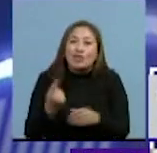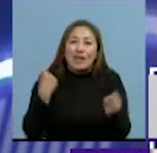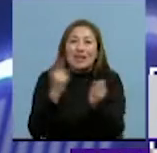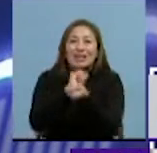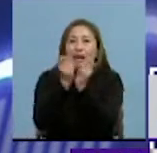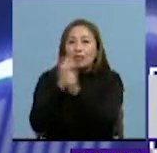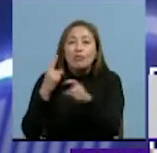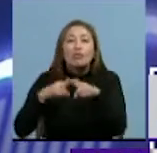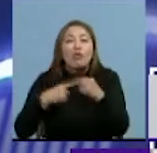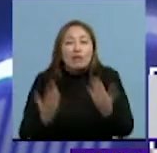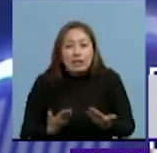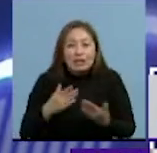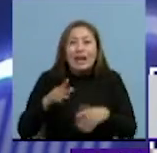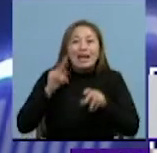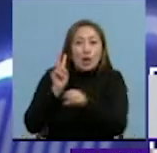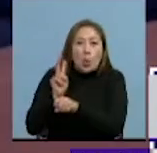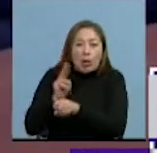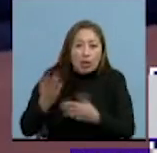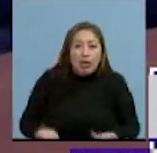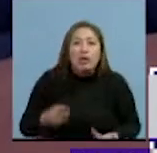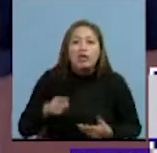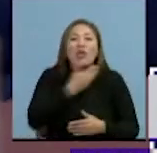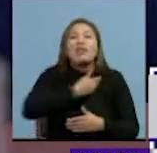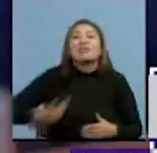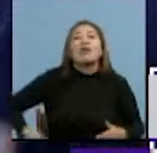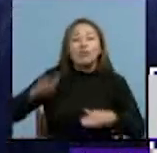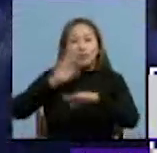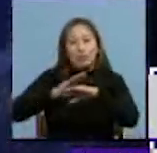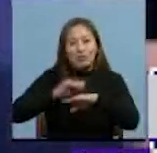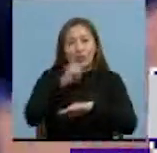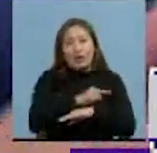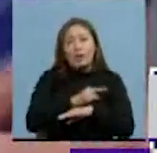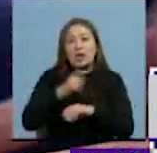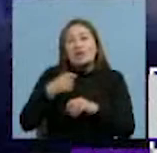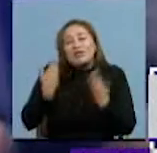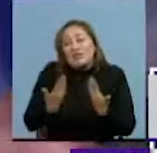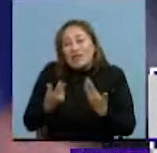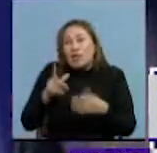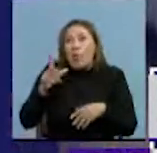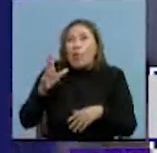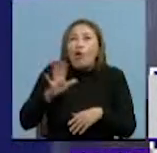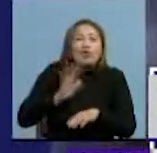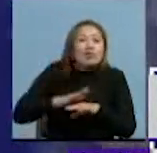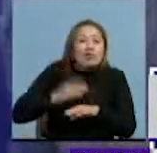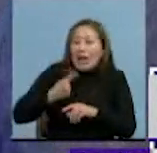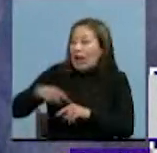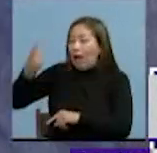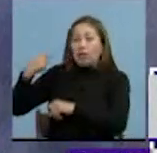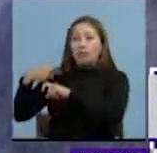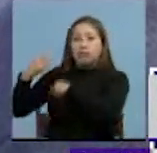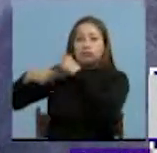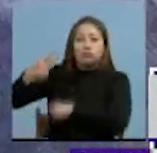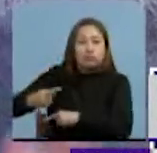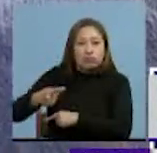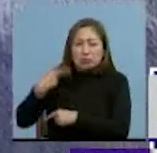la política y la contención que debe brindar el Estado. Más allá de la herencia recibida, como en algún momento dijeron, seguramente la política